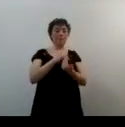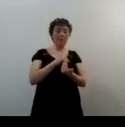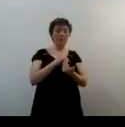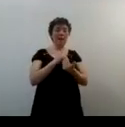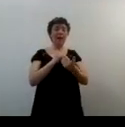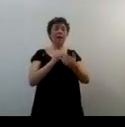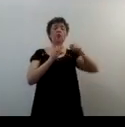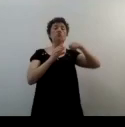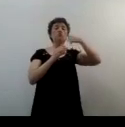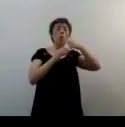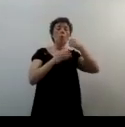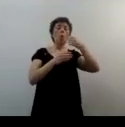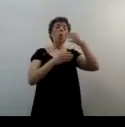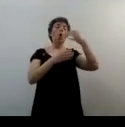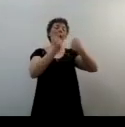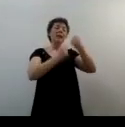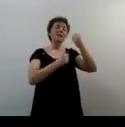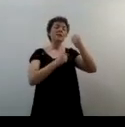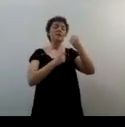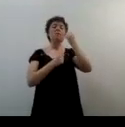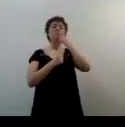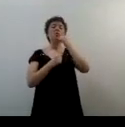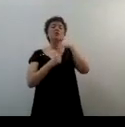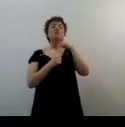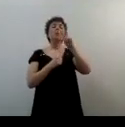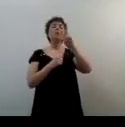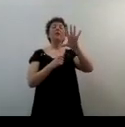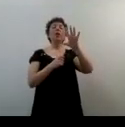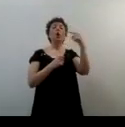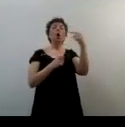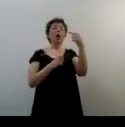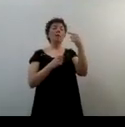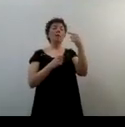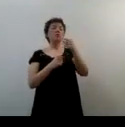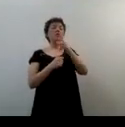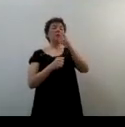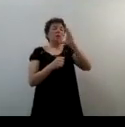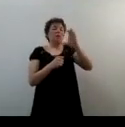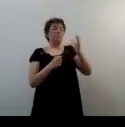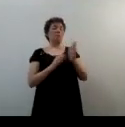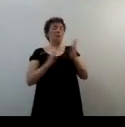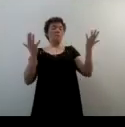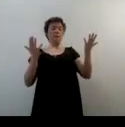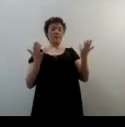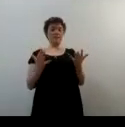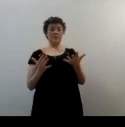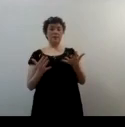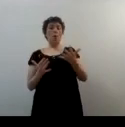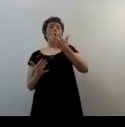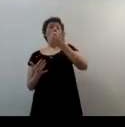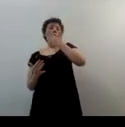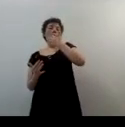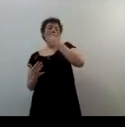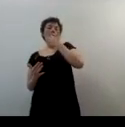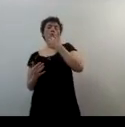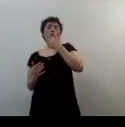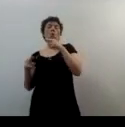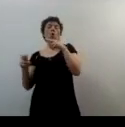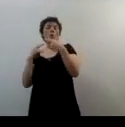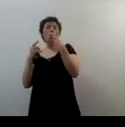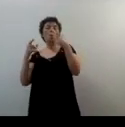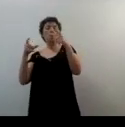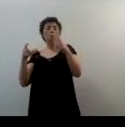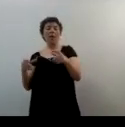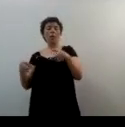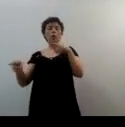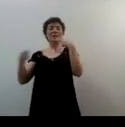fruta, pues eso, con eso solo tengo 25 gramitos de carbohidrato, lo que estoy desayunando. O, por ejemplo, me como un plato, una ensalada